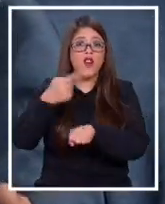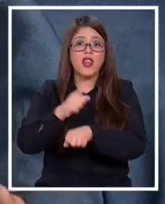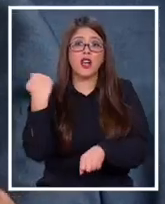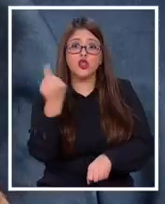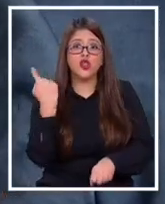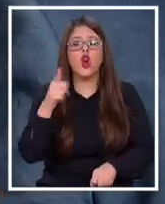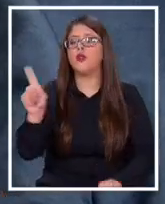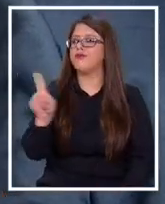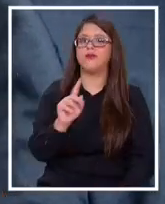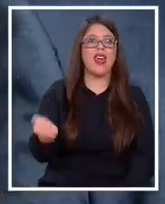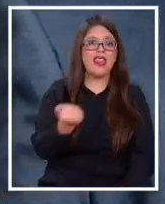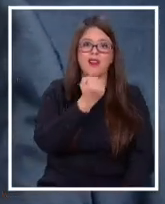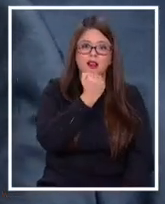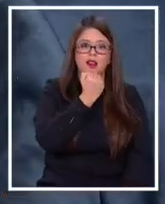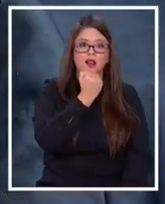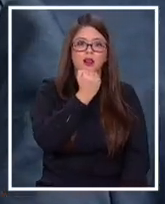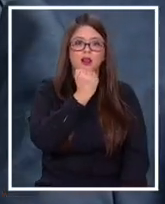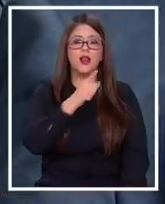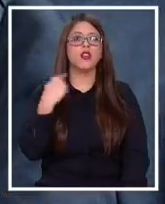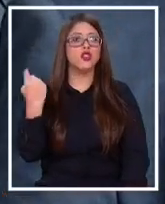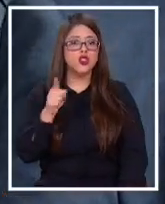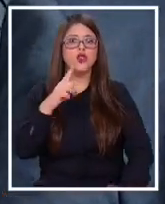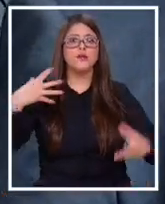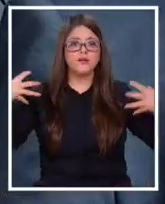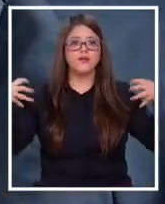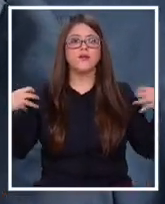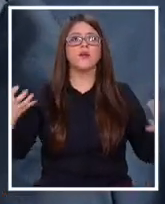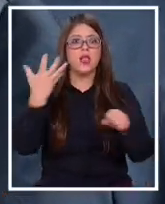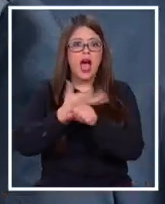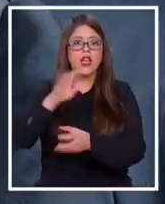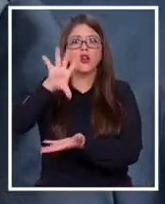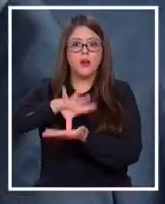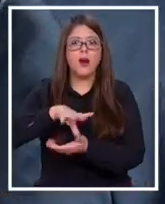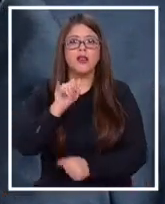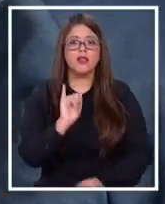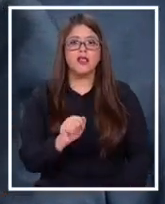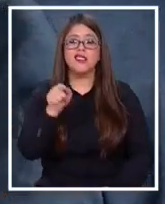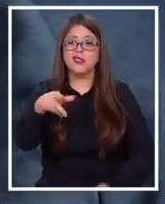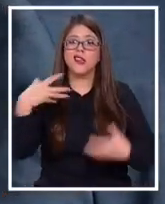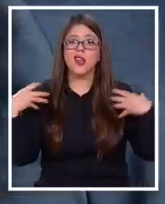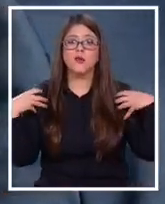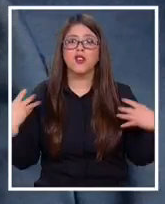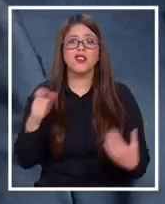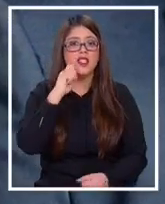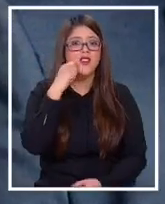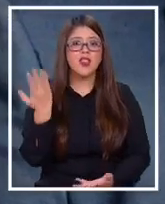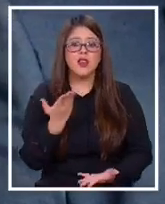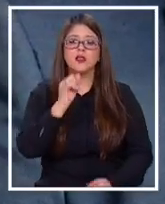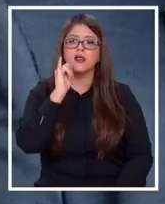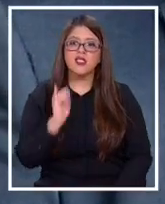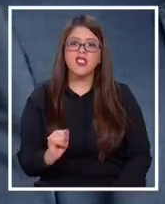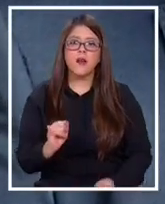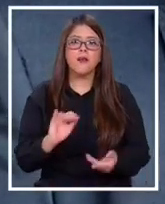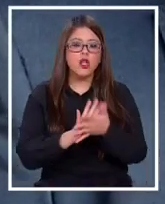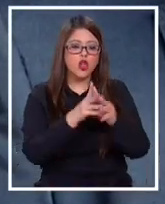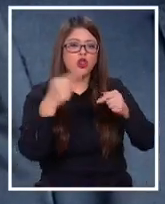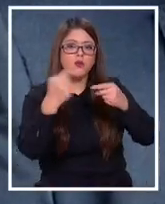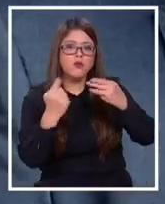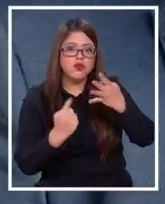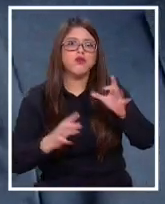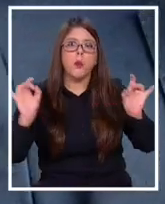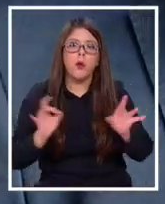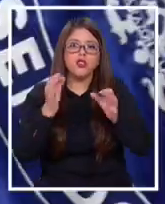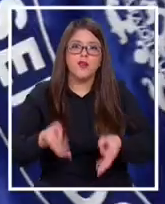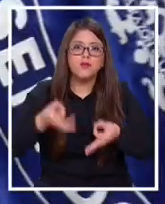equivocado. Y por lo tanto, tenemos una responsabilidad con el país. Y esa responsabilidad significa tener siempre todos los escenarios disponibles y a